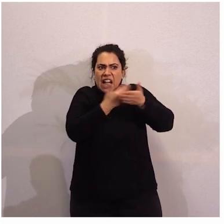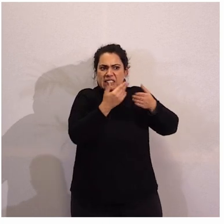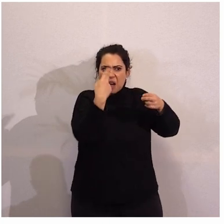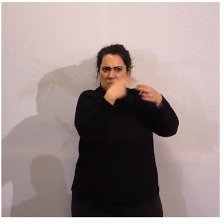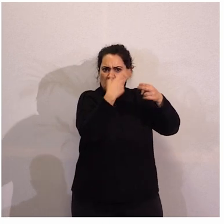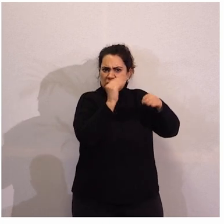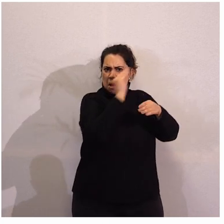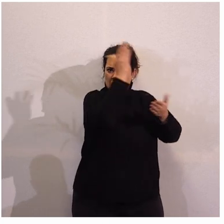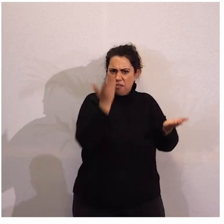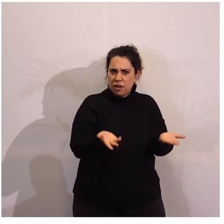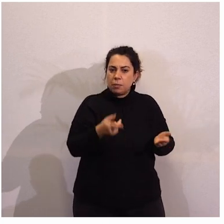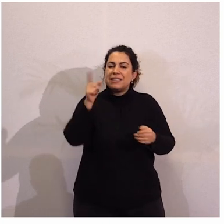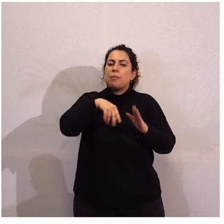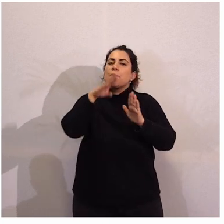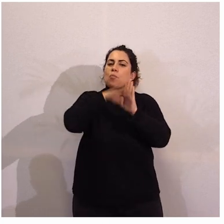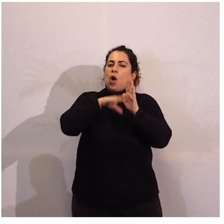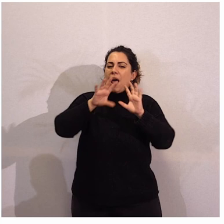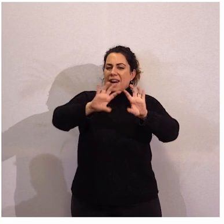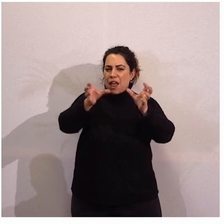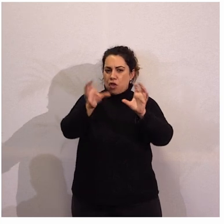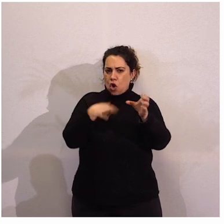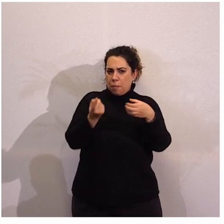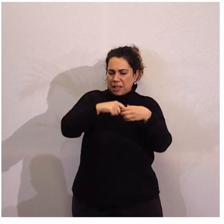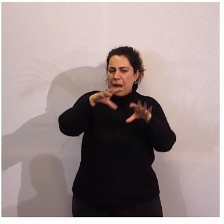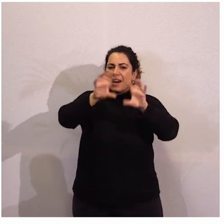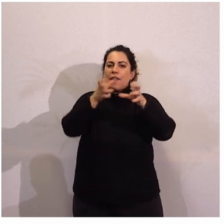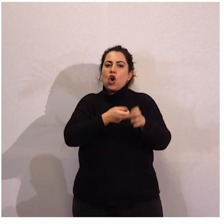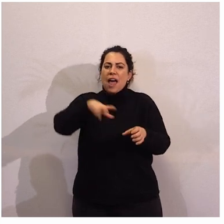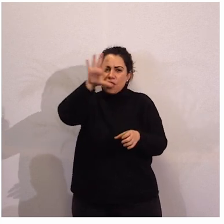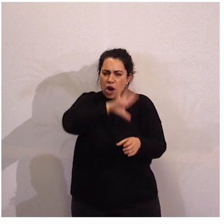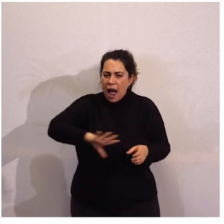También he participado en programas de Radio Nacional,